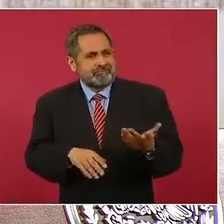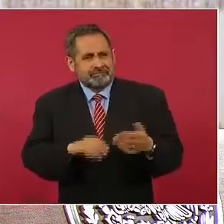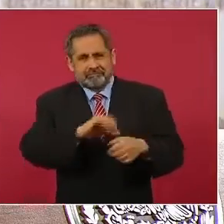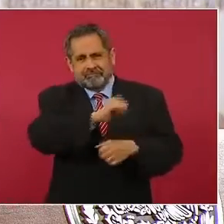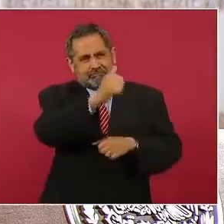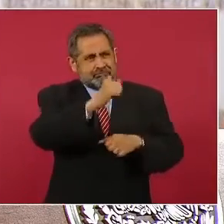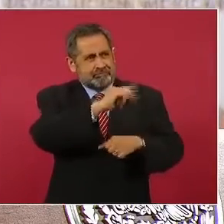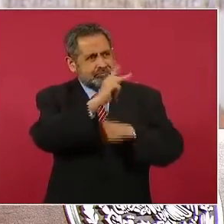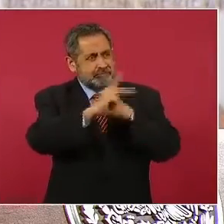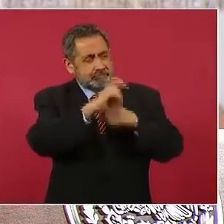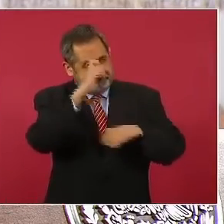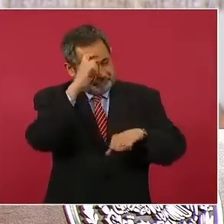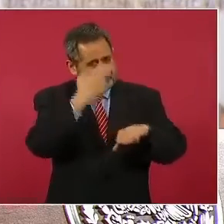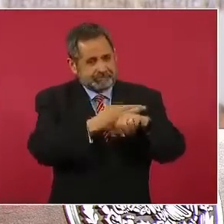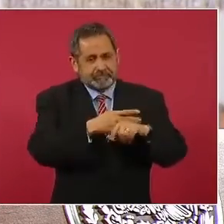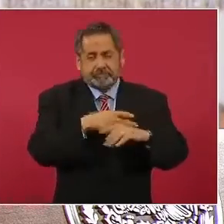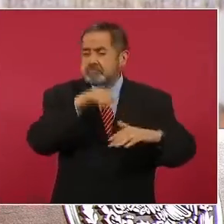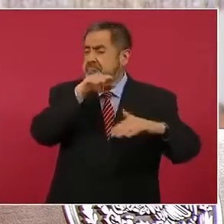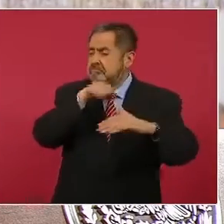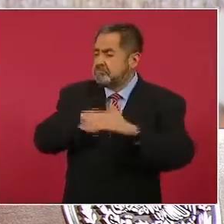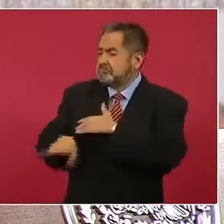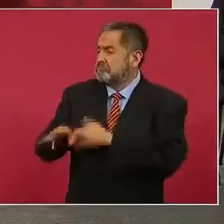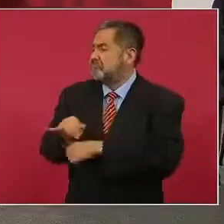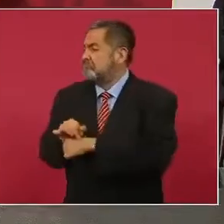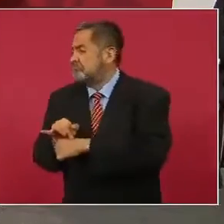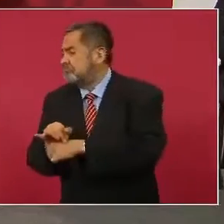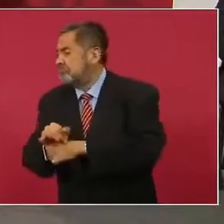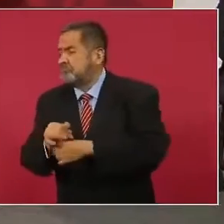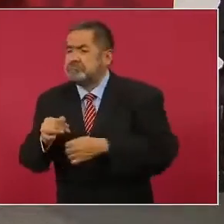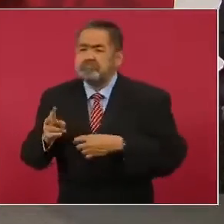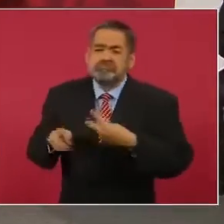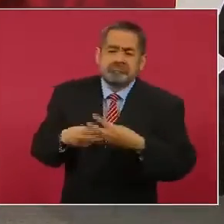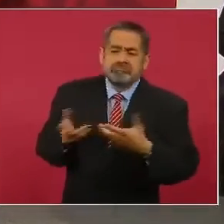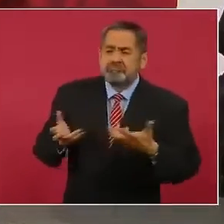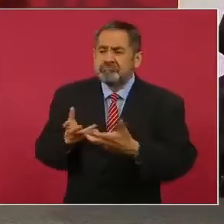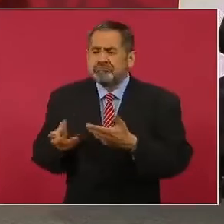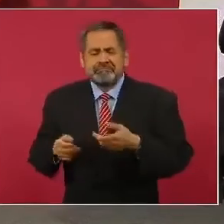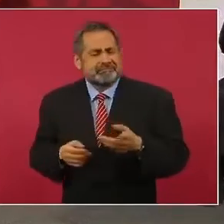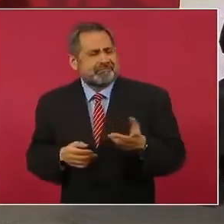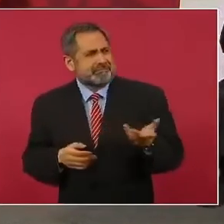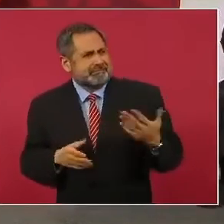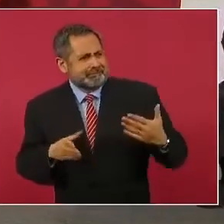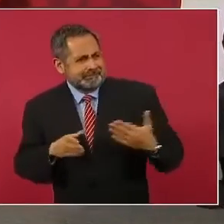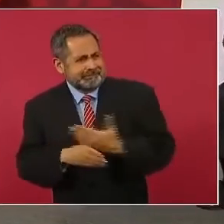extranjeras, llevaban a cabo operativos,